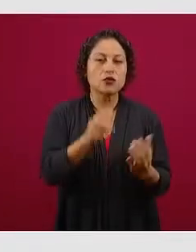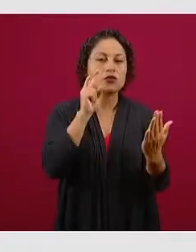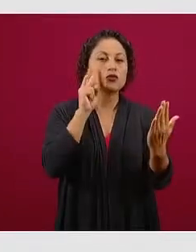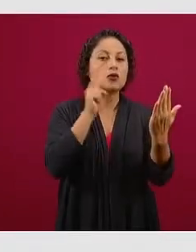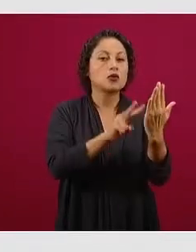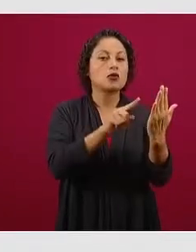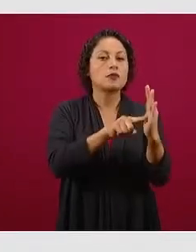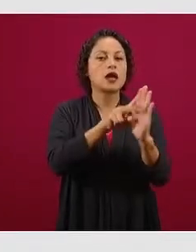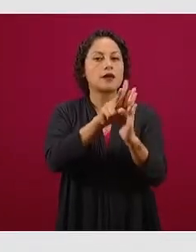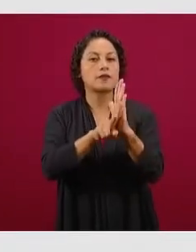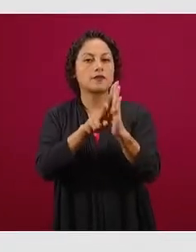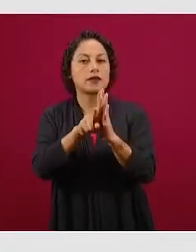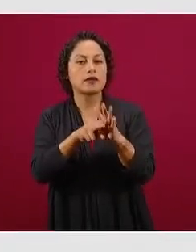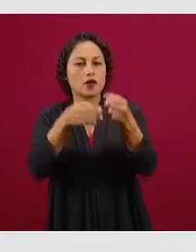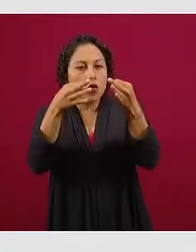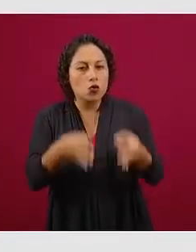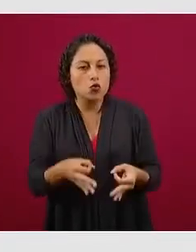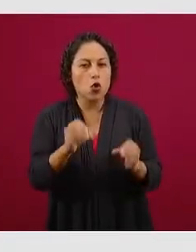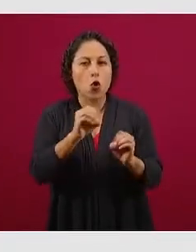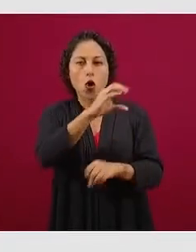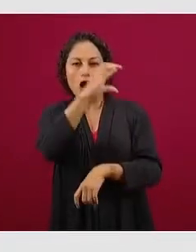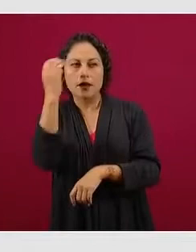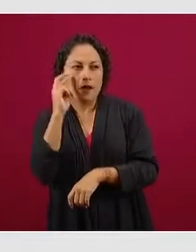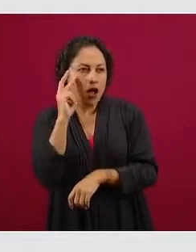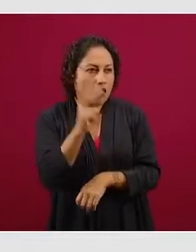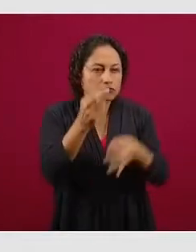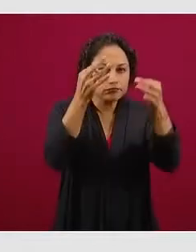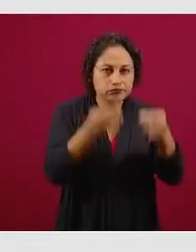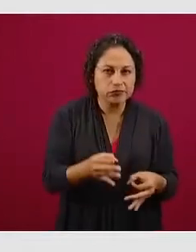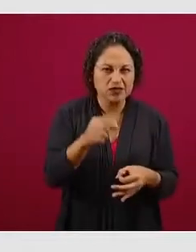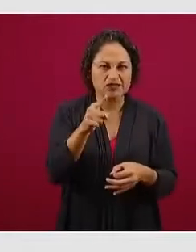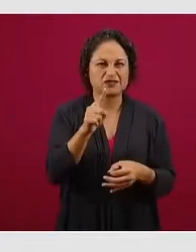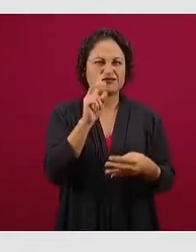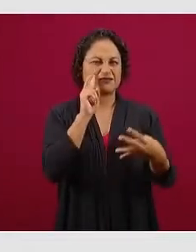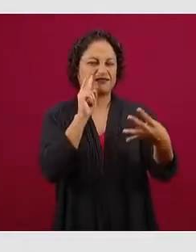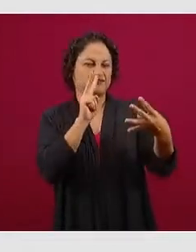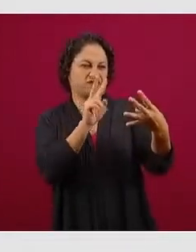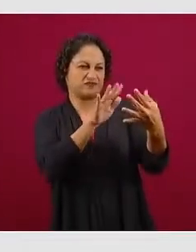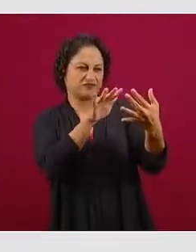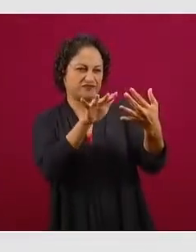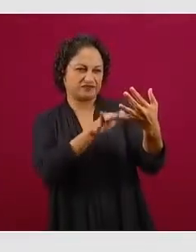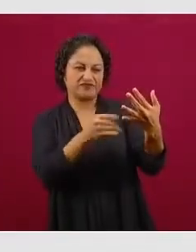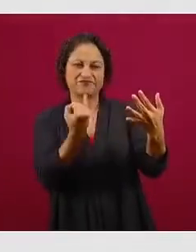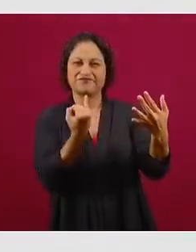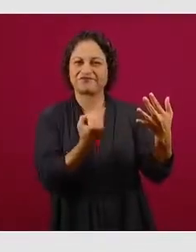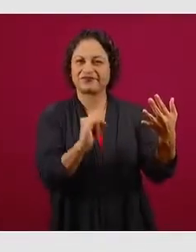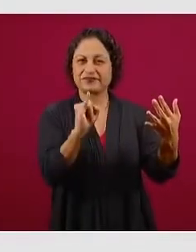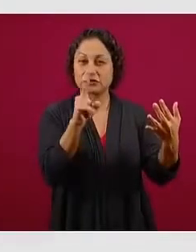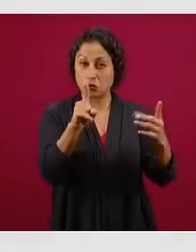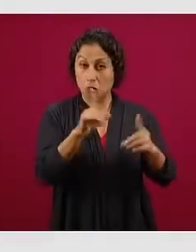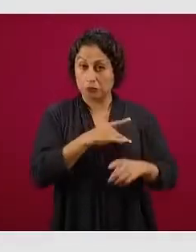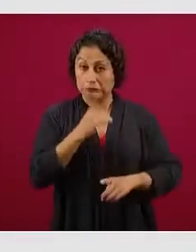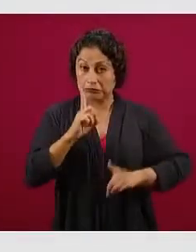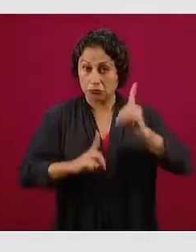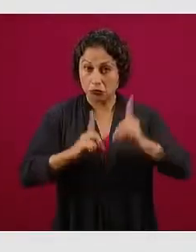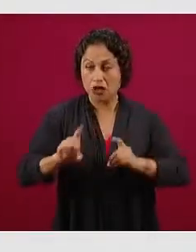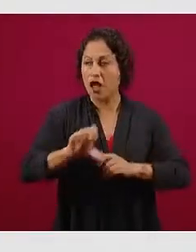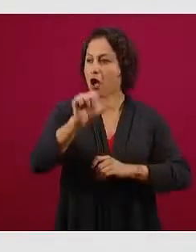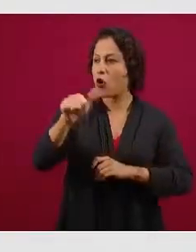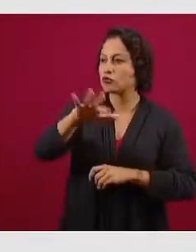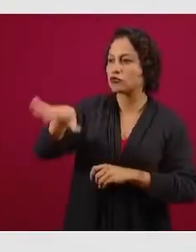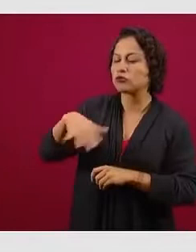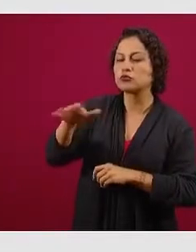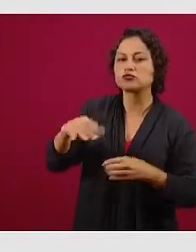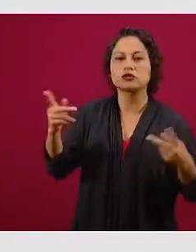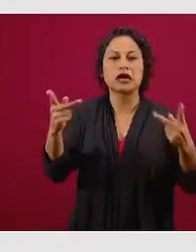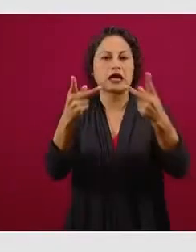de los videos o imágenes. Si detectas información incoherente y poco creíble, duda y busca otras fuentes. Sigue